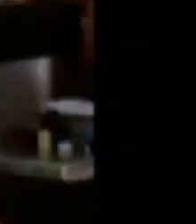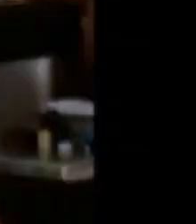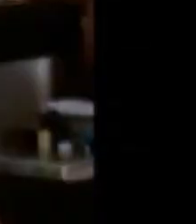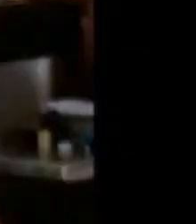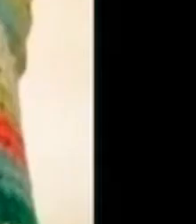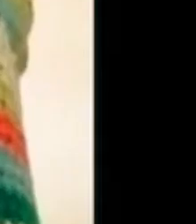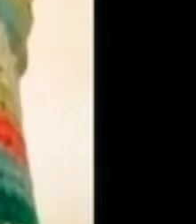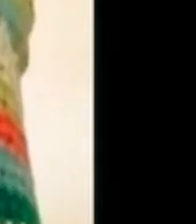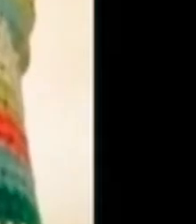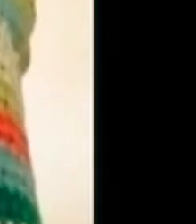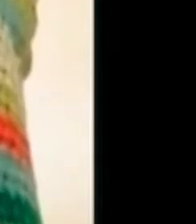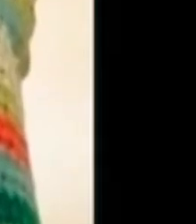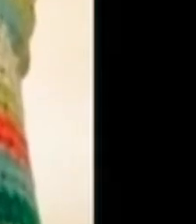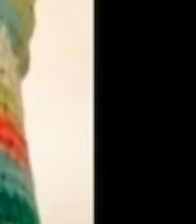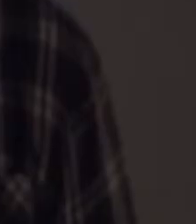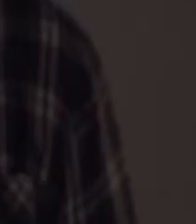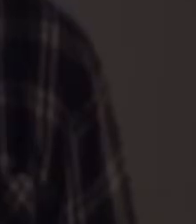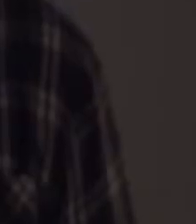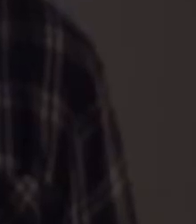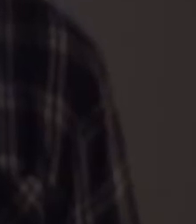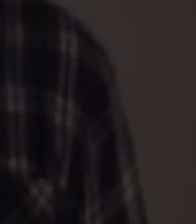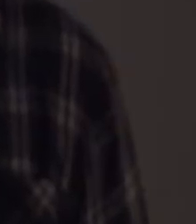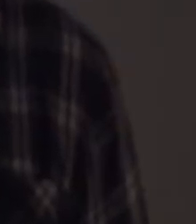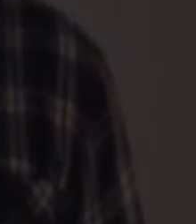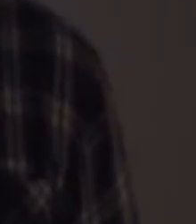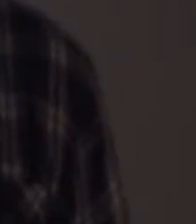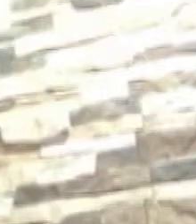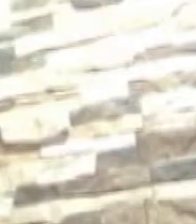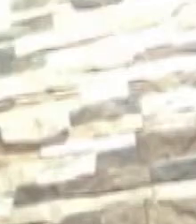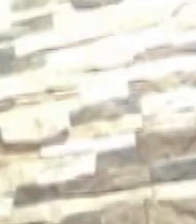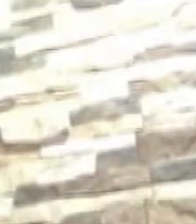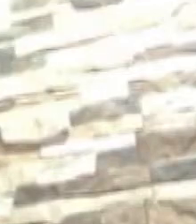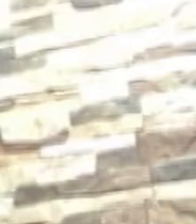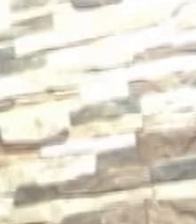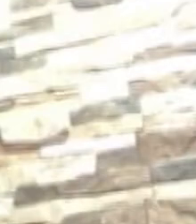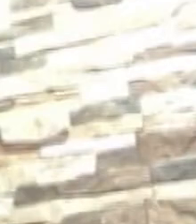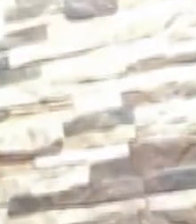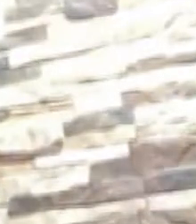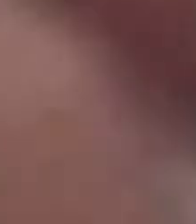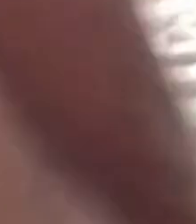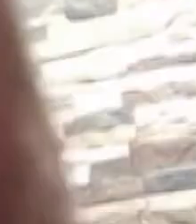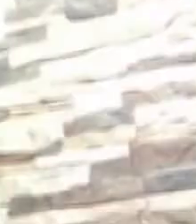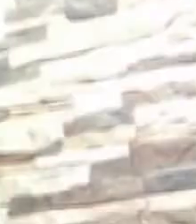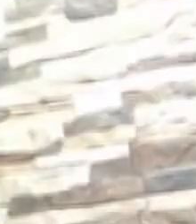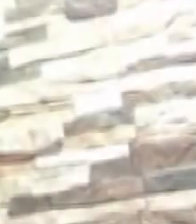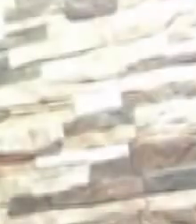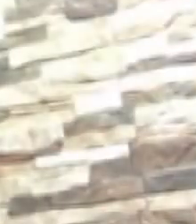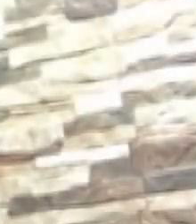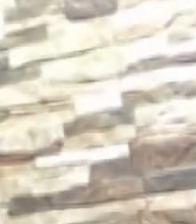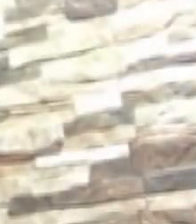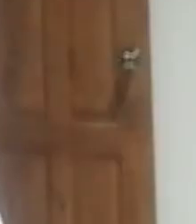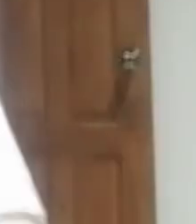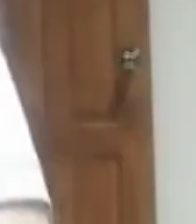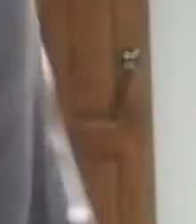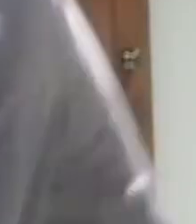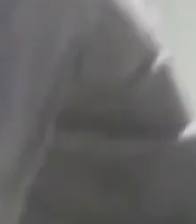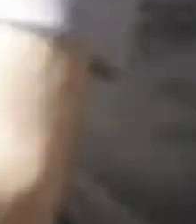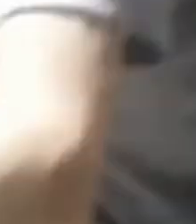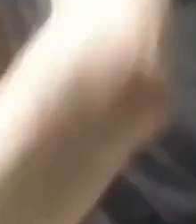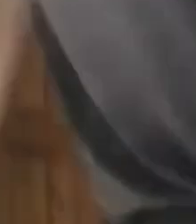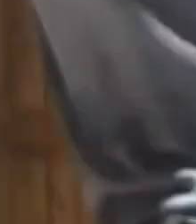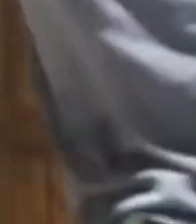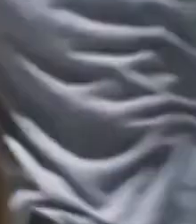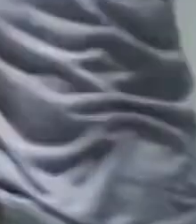la noche, veremos varios cortos de la serie Secuelas de la Pandemia. que nos muestran maneras diferentes